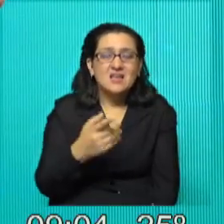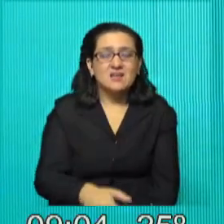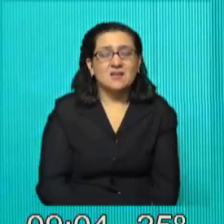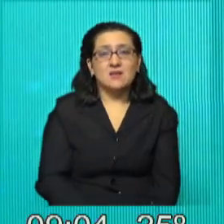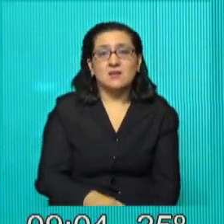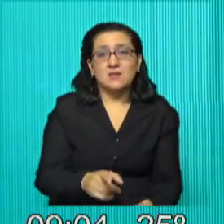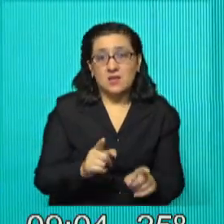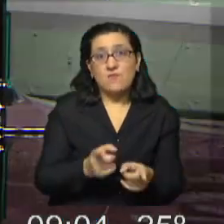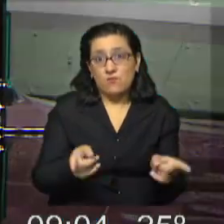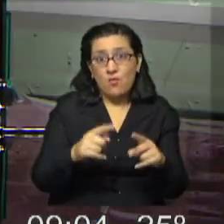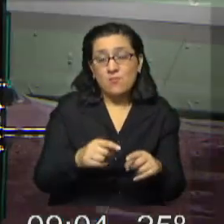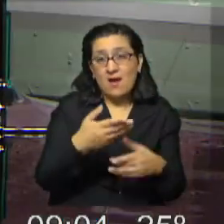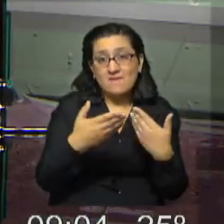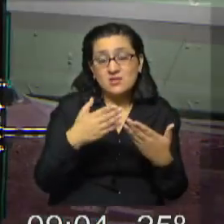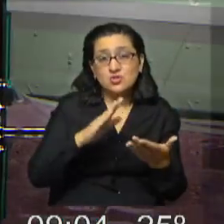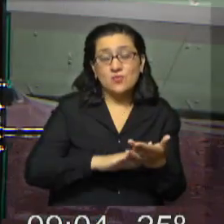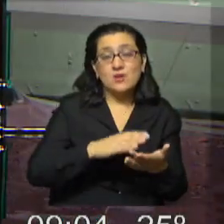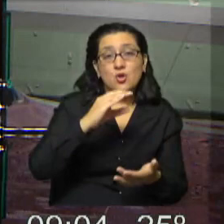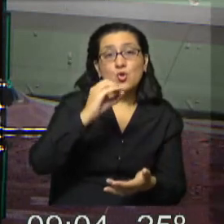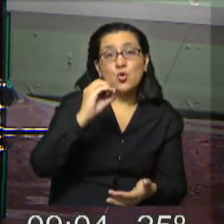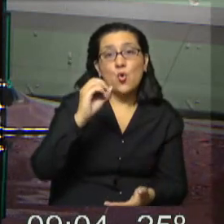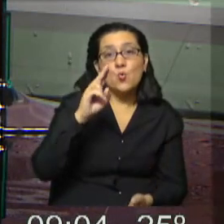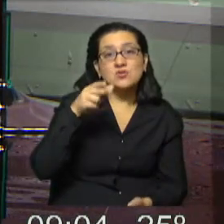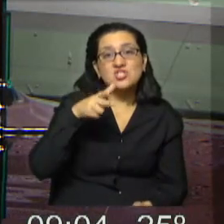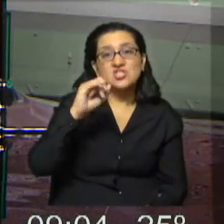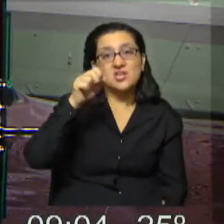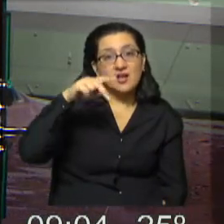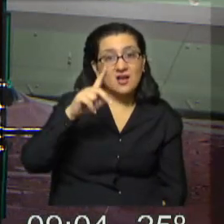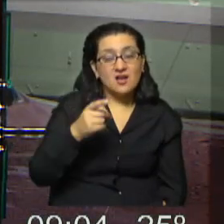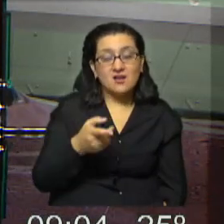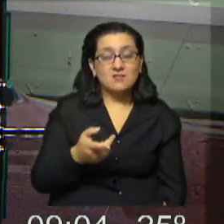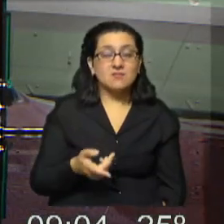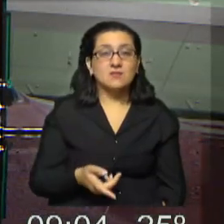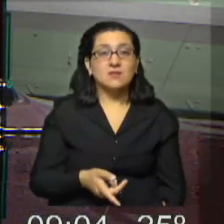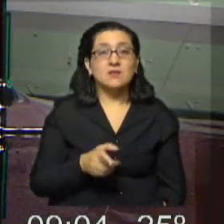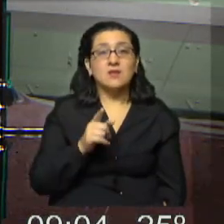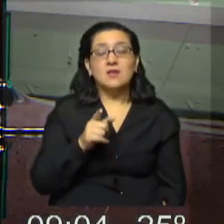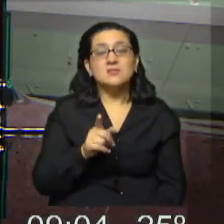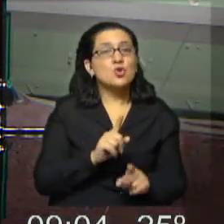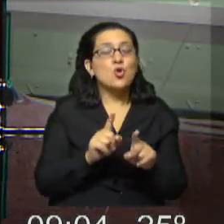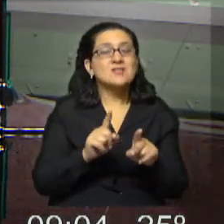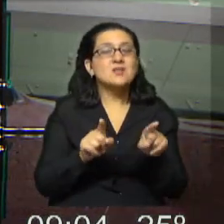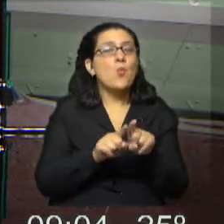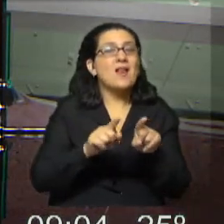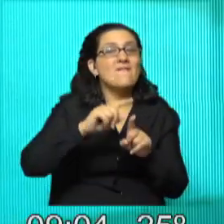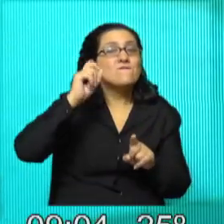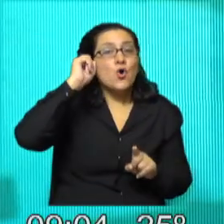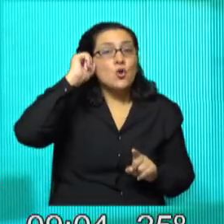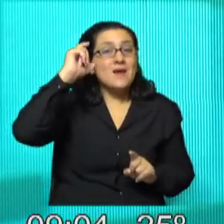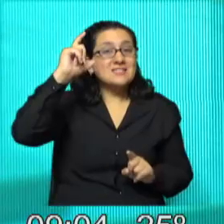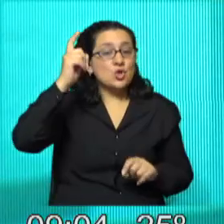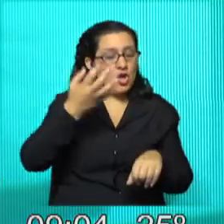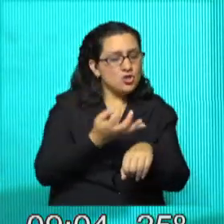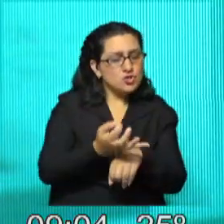Y vuelvo al coaching. Coaching igual a adiestrar, ¿no? Coaching, mentor, no es igual a formación, formación